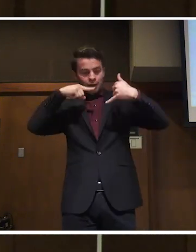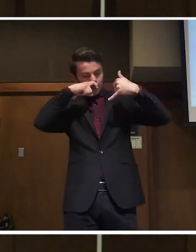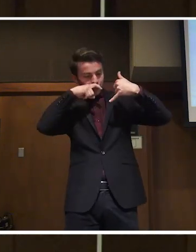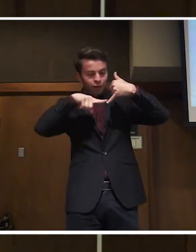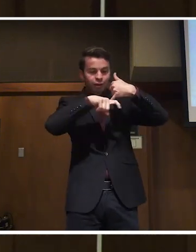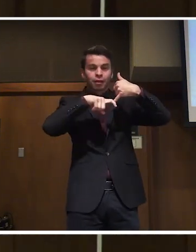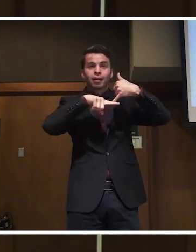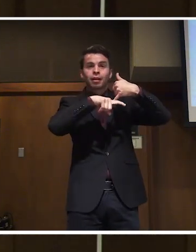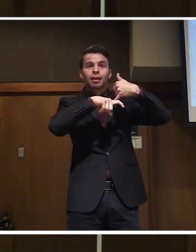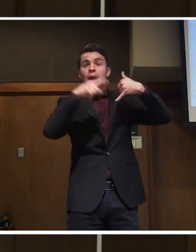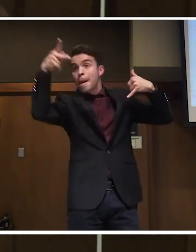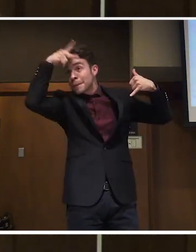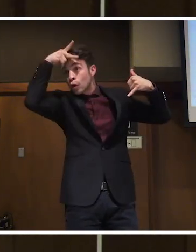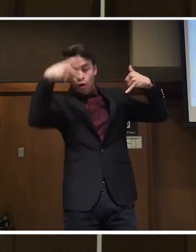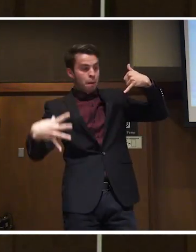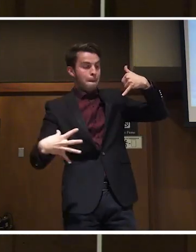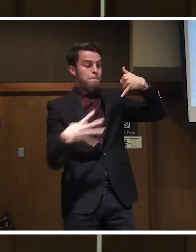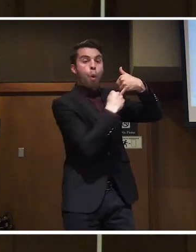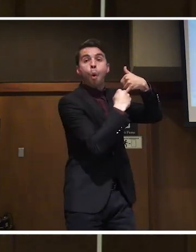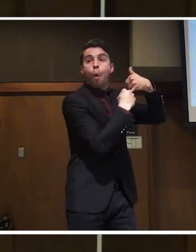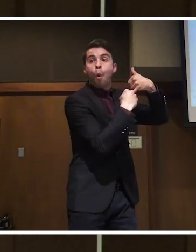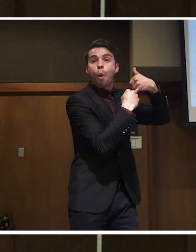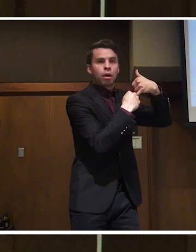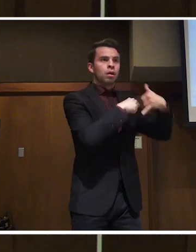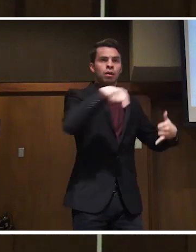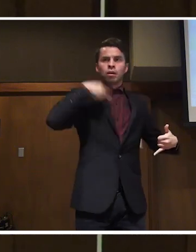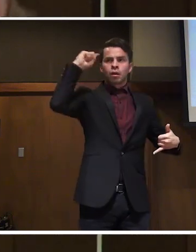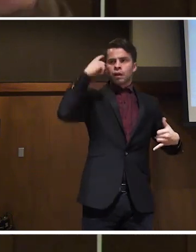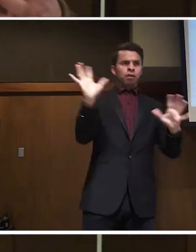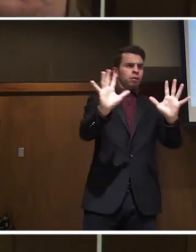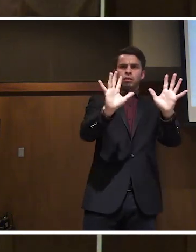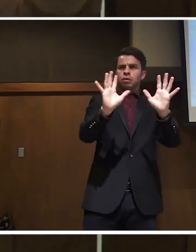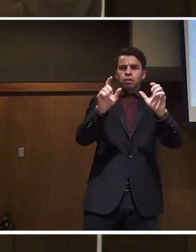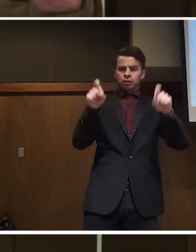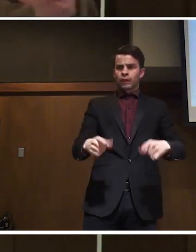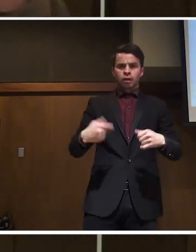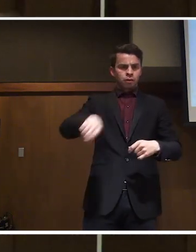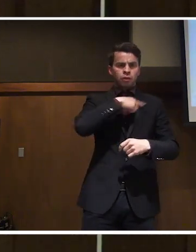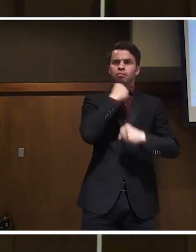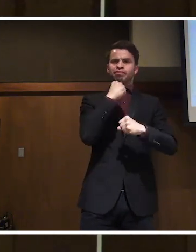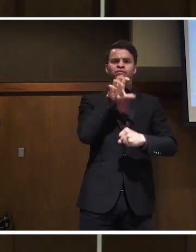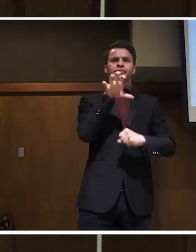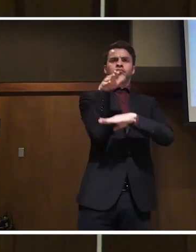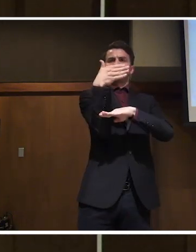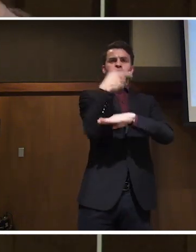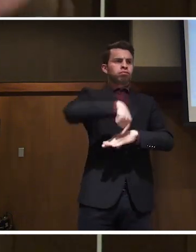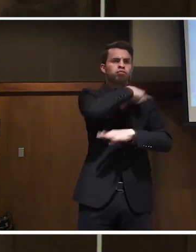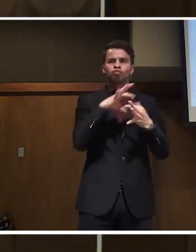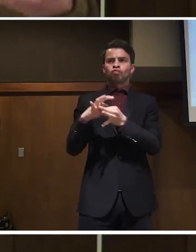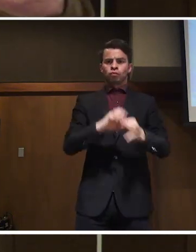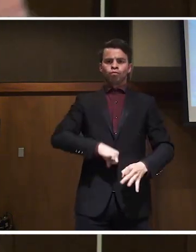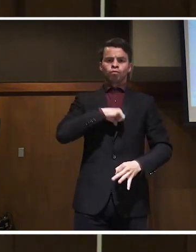intento del gobierno nacional de decir: tenemos que comportarnos como una nación, regalen las joyas todo el mundo